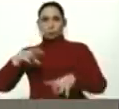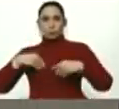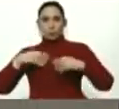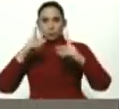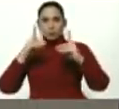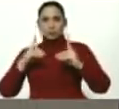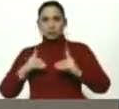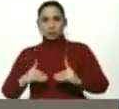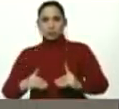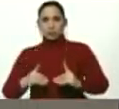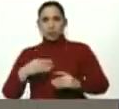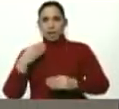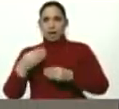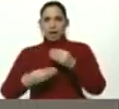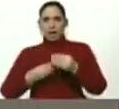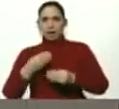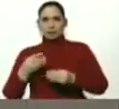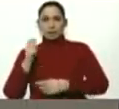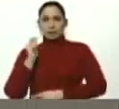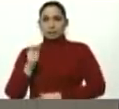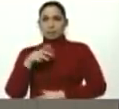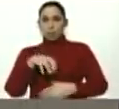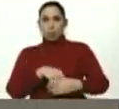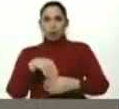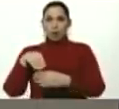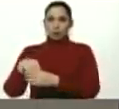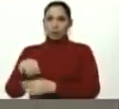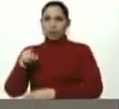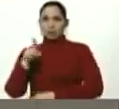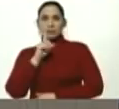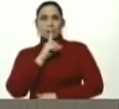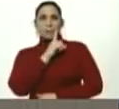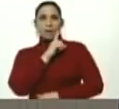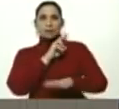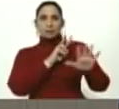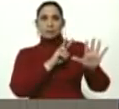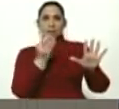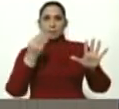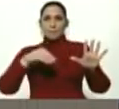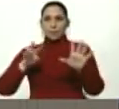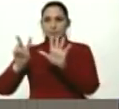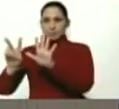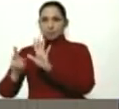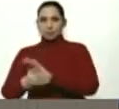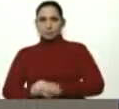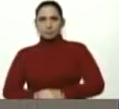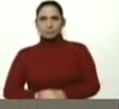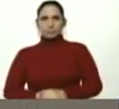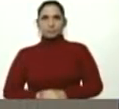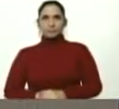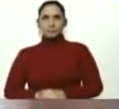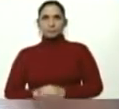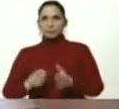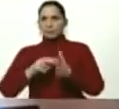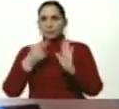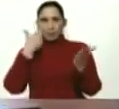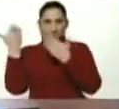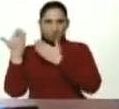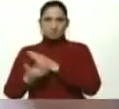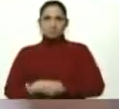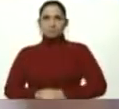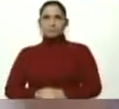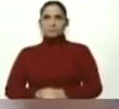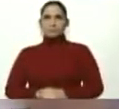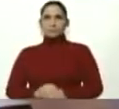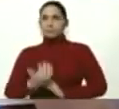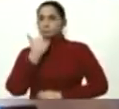de establecer un tipo de cuarentena que él ha llamado 7+7. ¿Qué quiere decir eso?